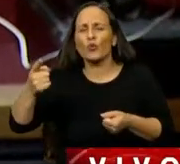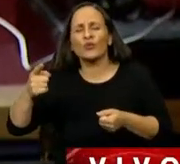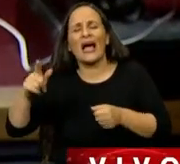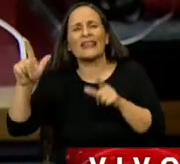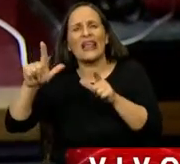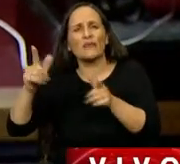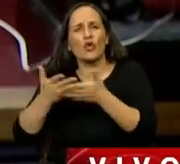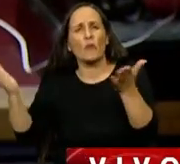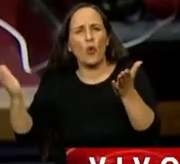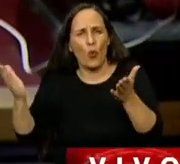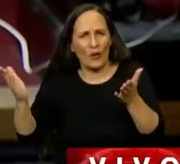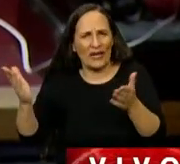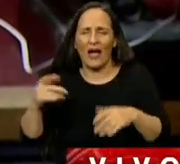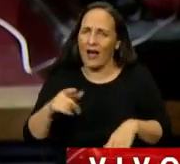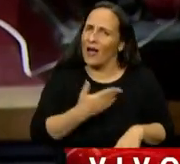Señora Presidente,